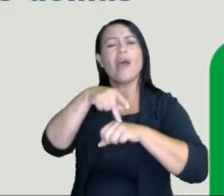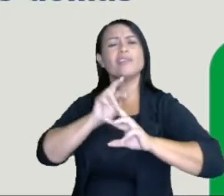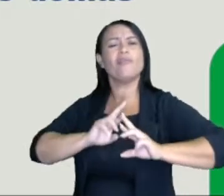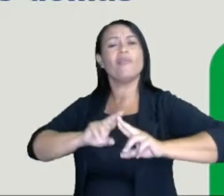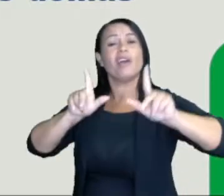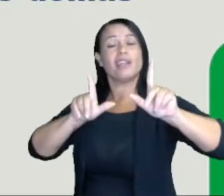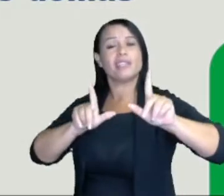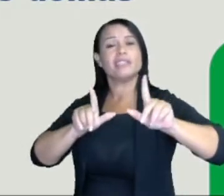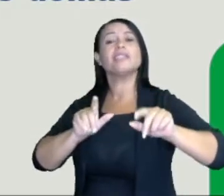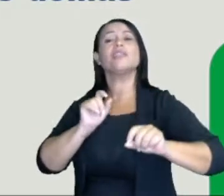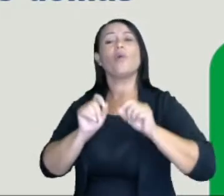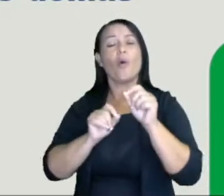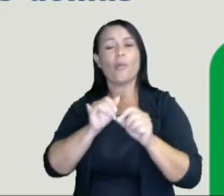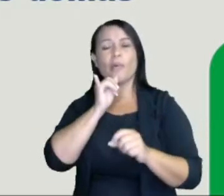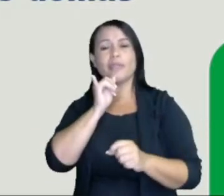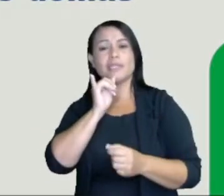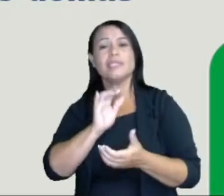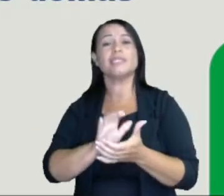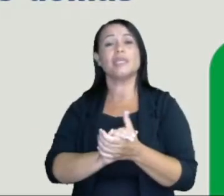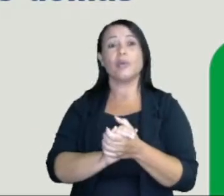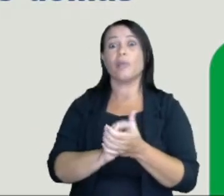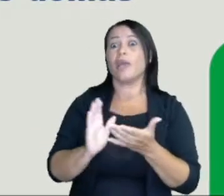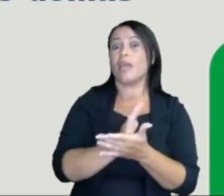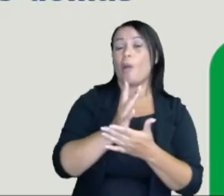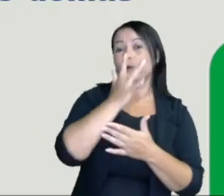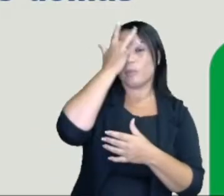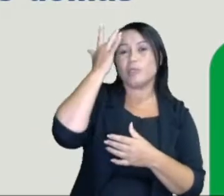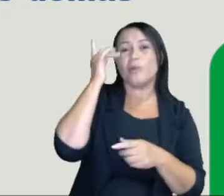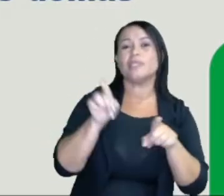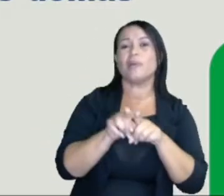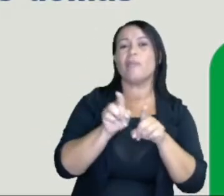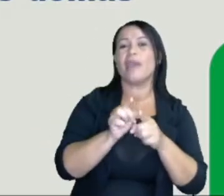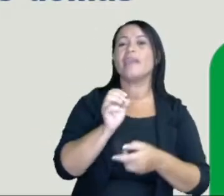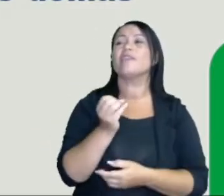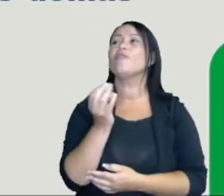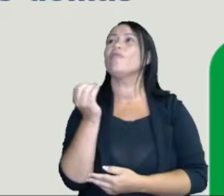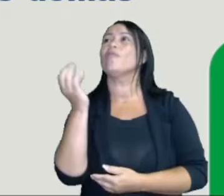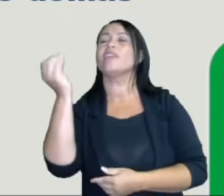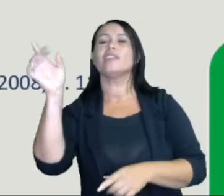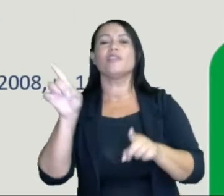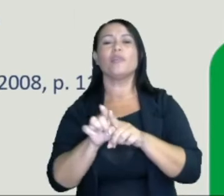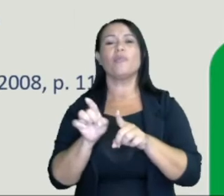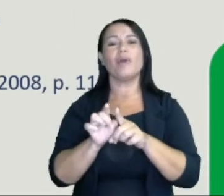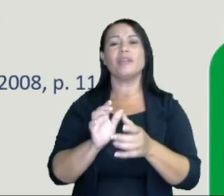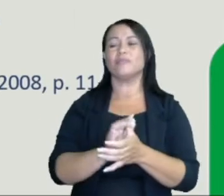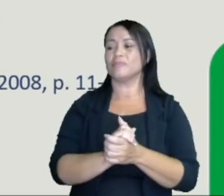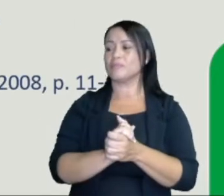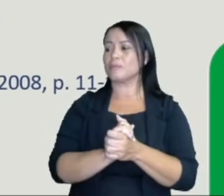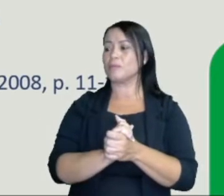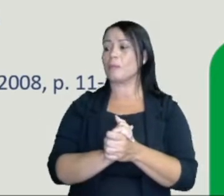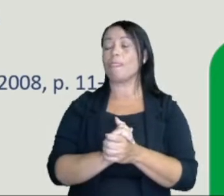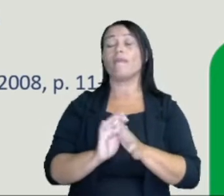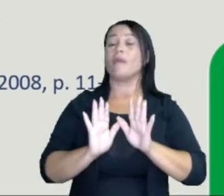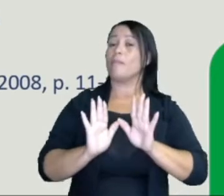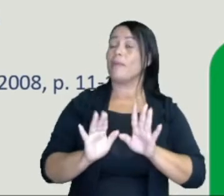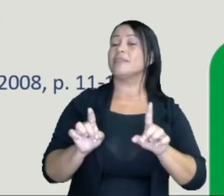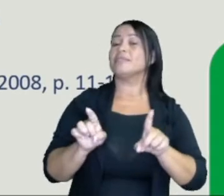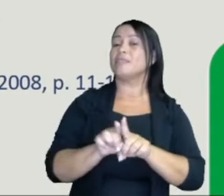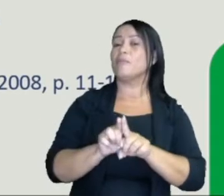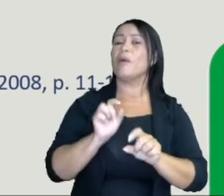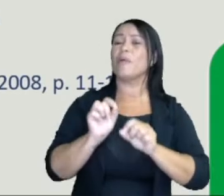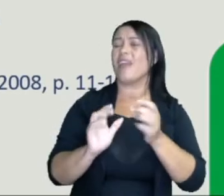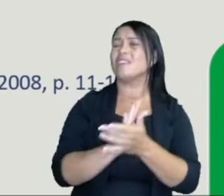Y en vez de regalos, como los demás padres que viajaban, nos traía términos. Pero